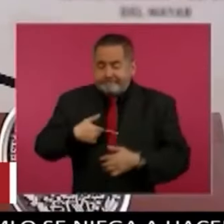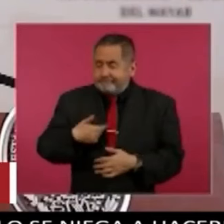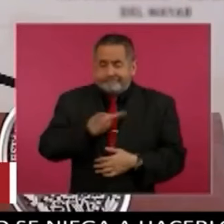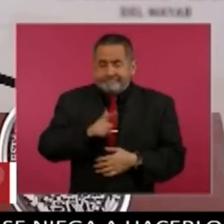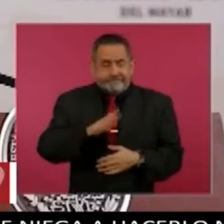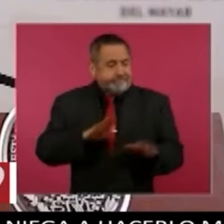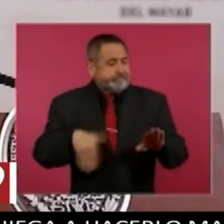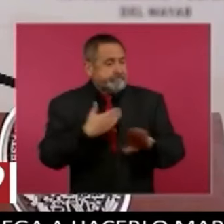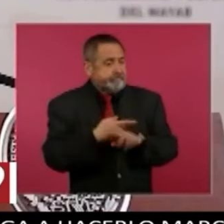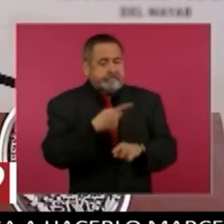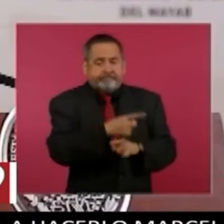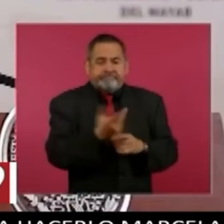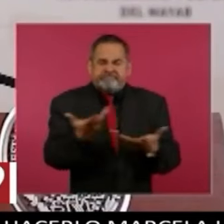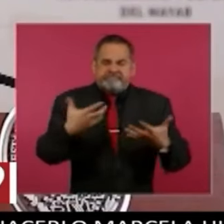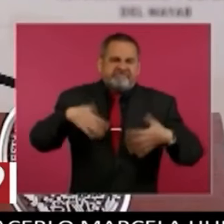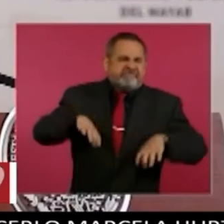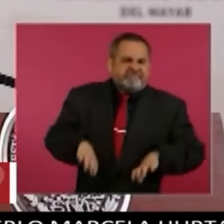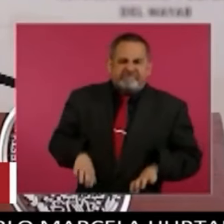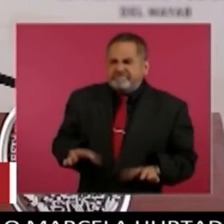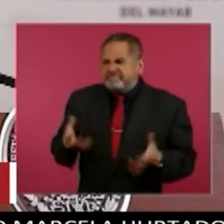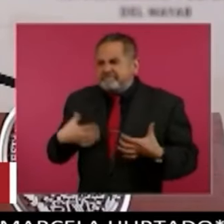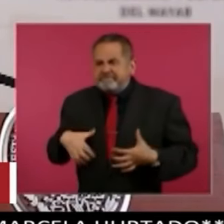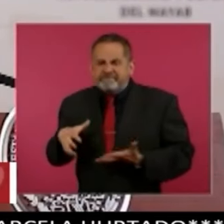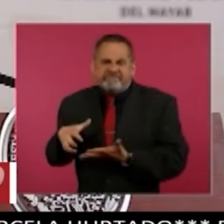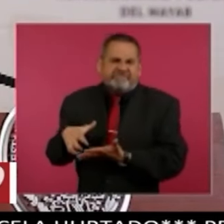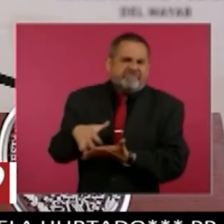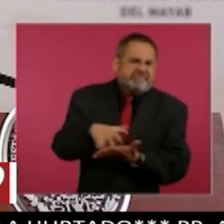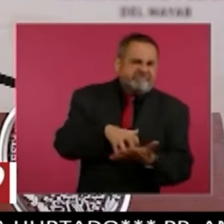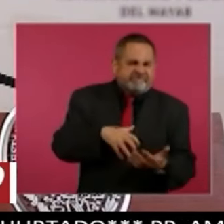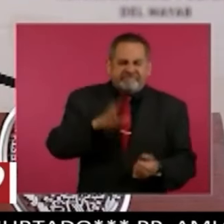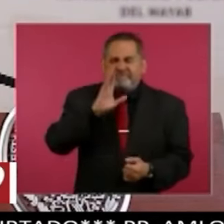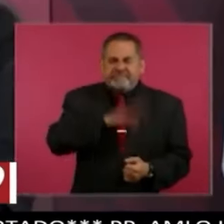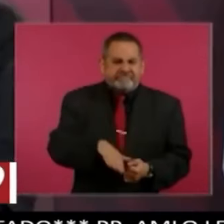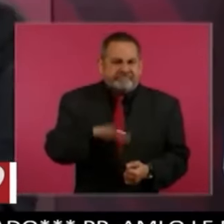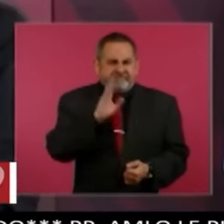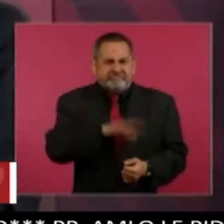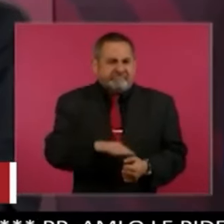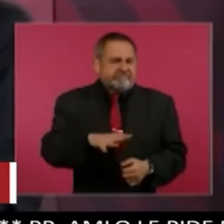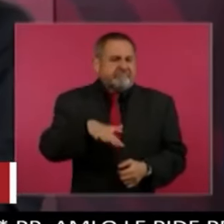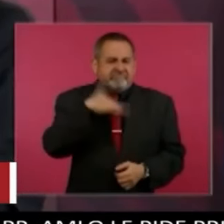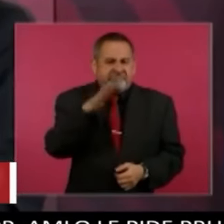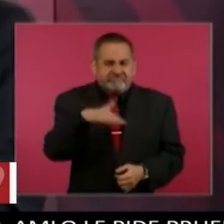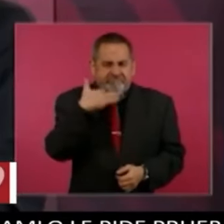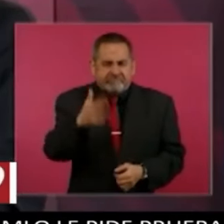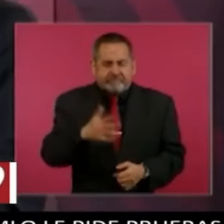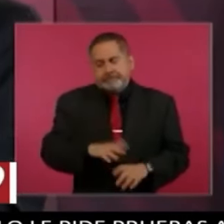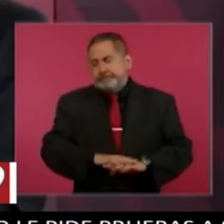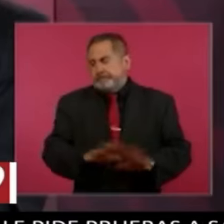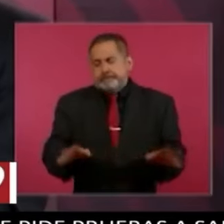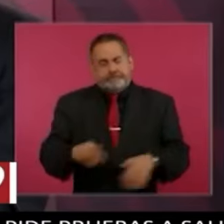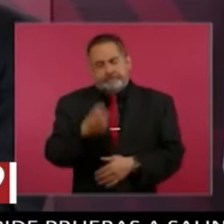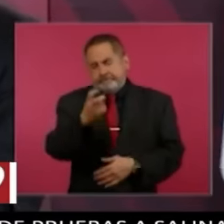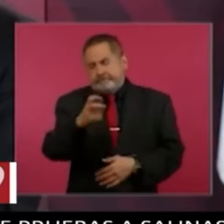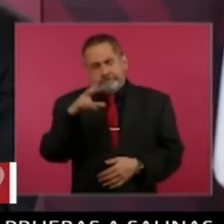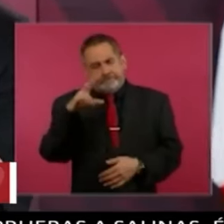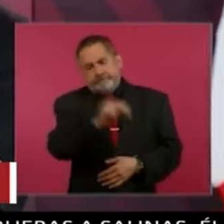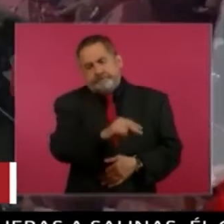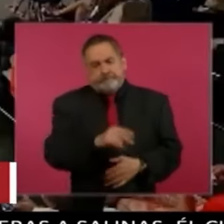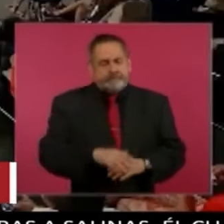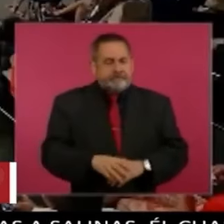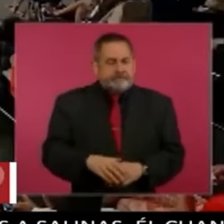desvíos. Son abundantes las informaciones no desmentidas sobre los